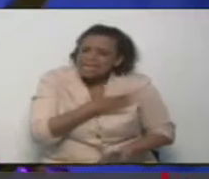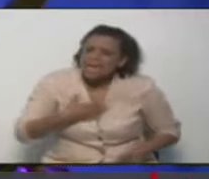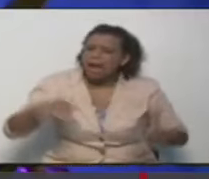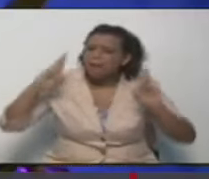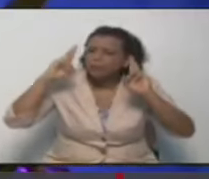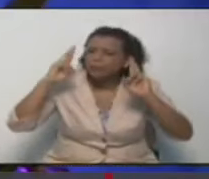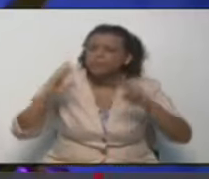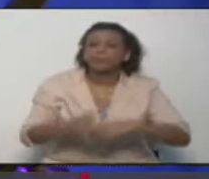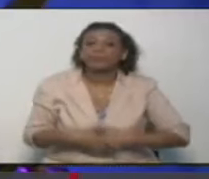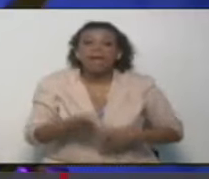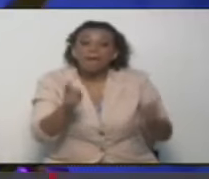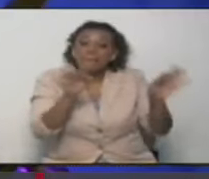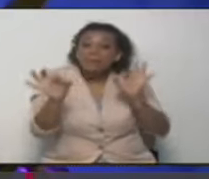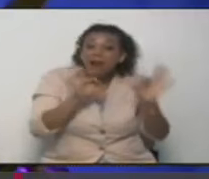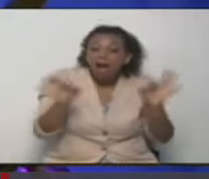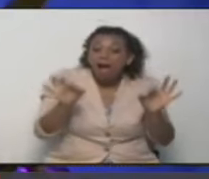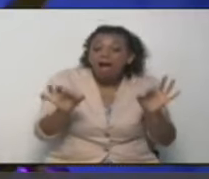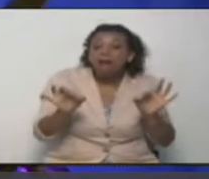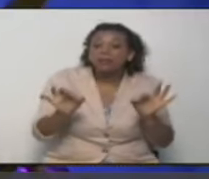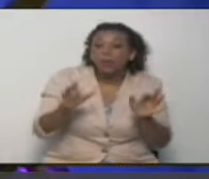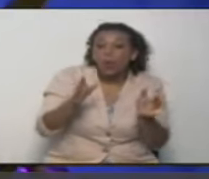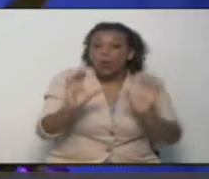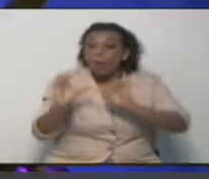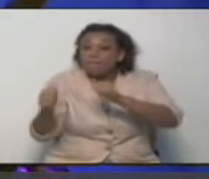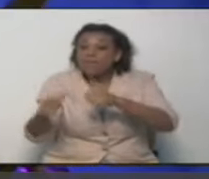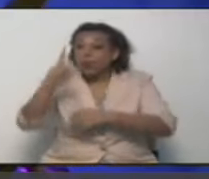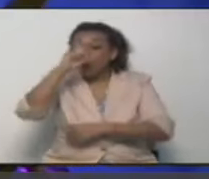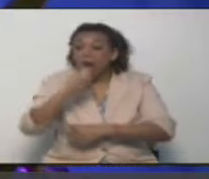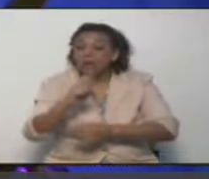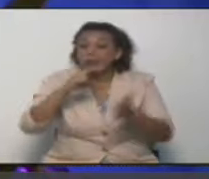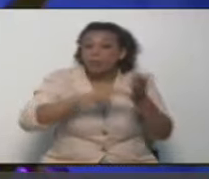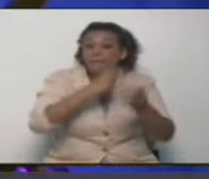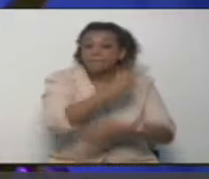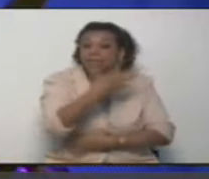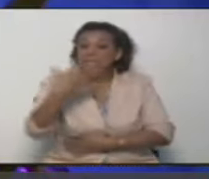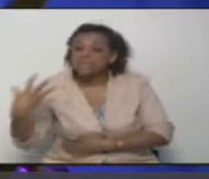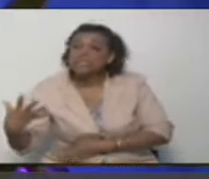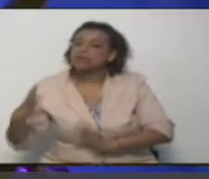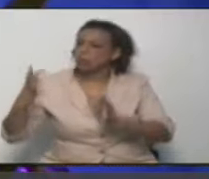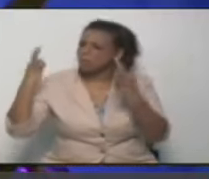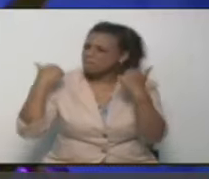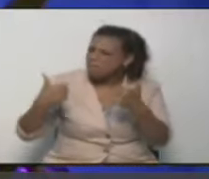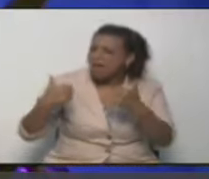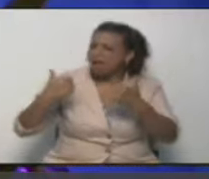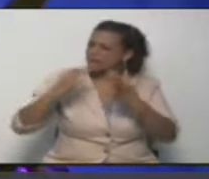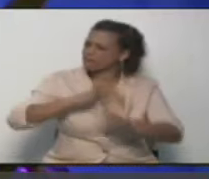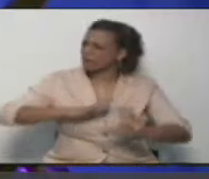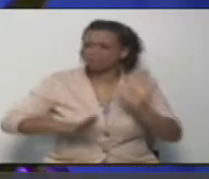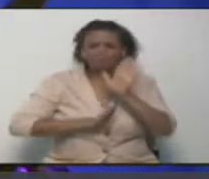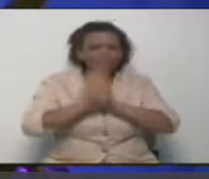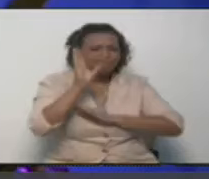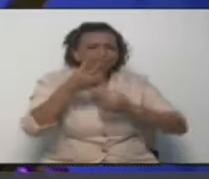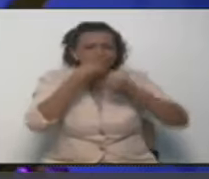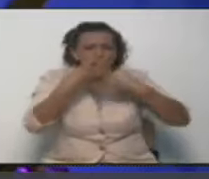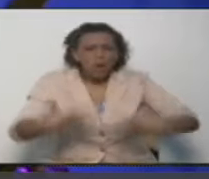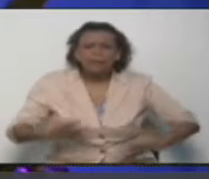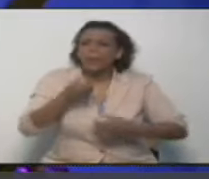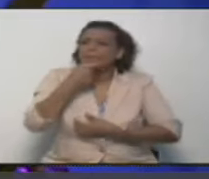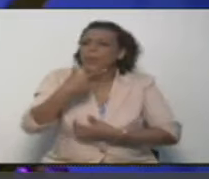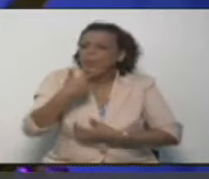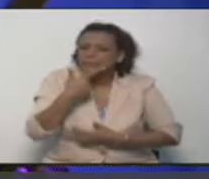y prepararnos para tener un inicio del 2025 fabuloso, bueno,